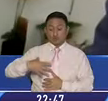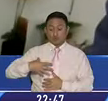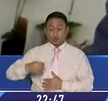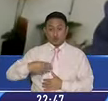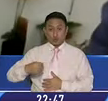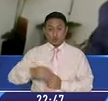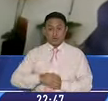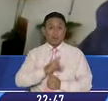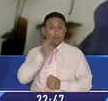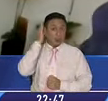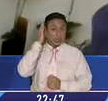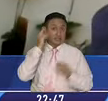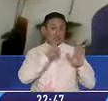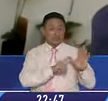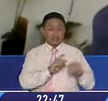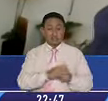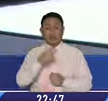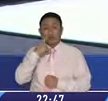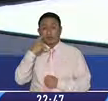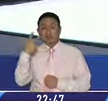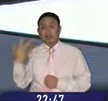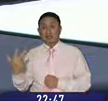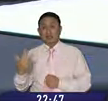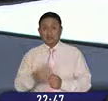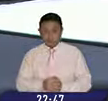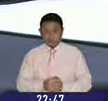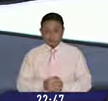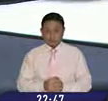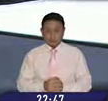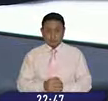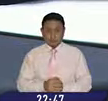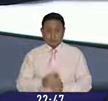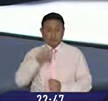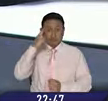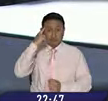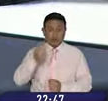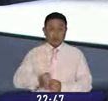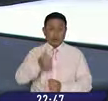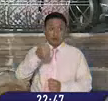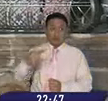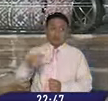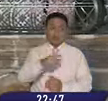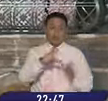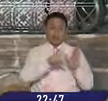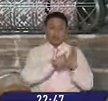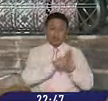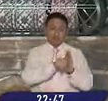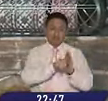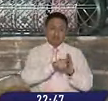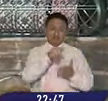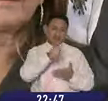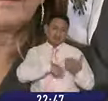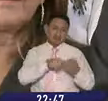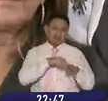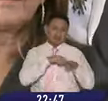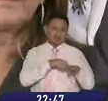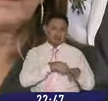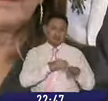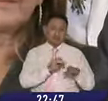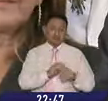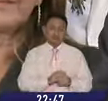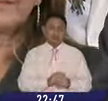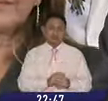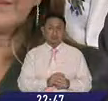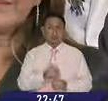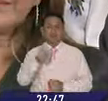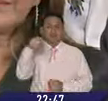la mujer tomará 6 y el hombre tomará 3. El Ejecutivo tiene 30 días para sancionar o vetar el proyecto de ley. Además, para una mejor aplicación